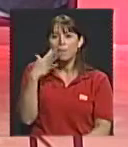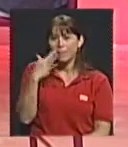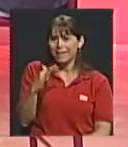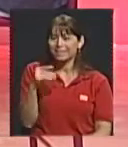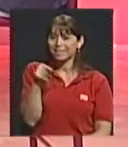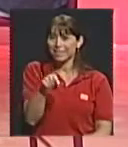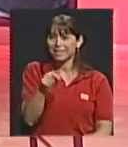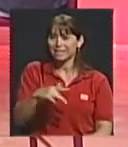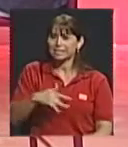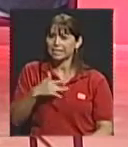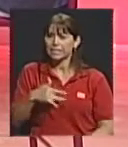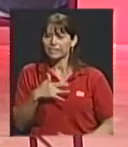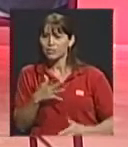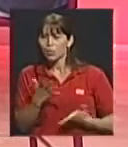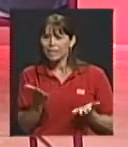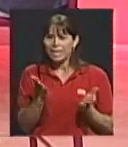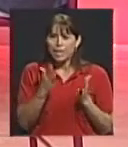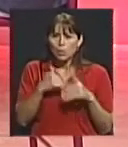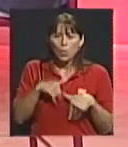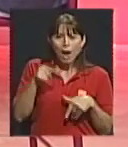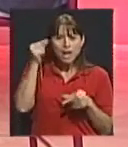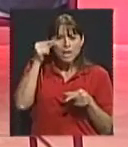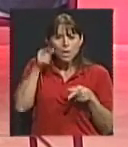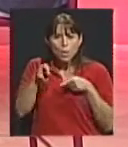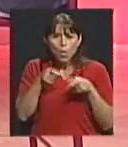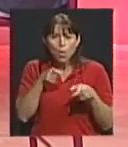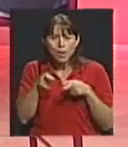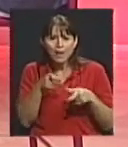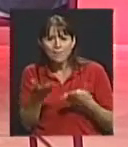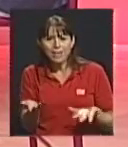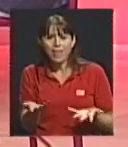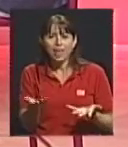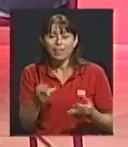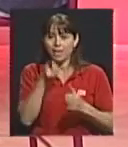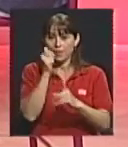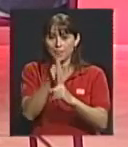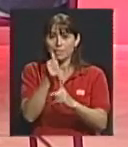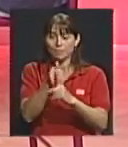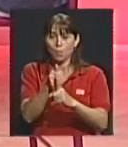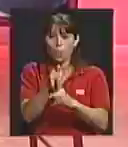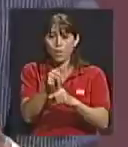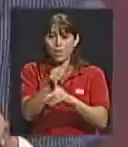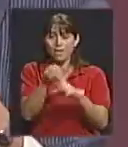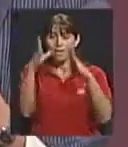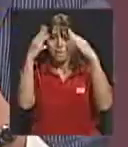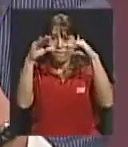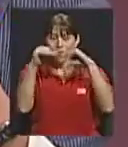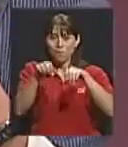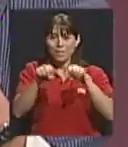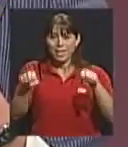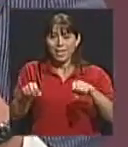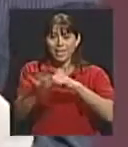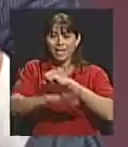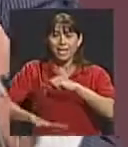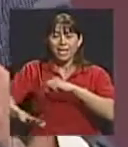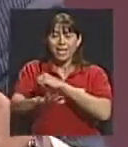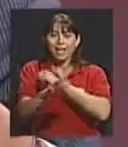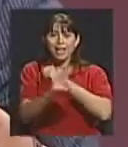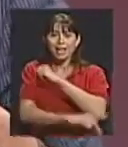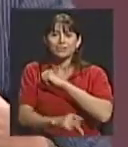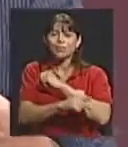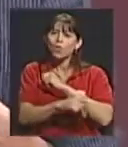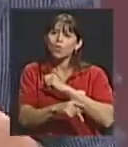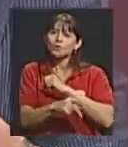esa sensación de ingobernabilidad Hasta el mismo informe de alguna manera la la Reproduce en el sentido de que estamos